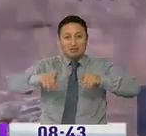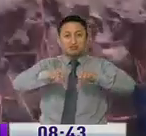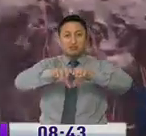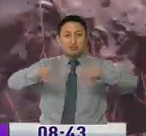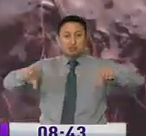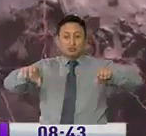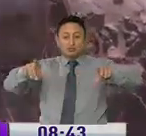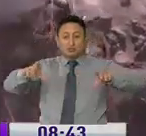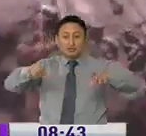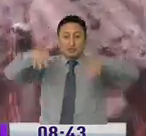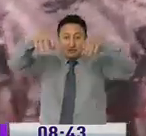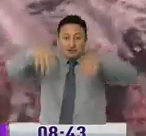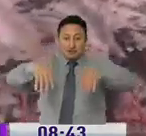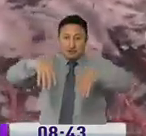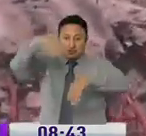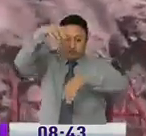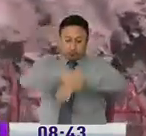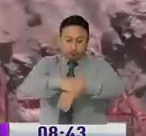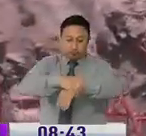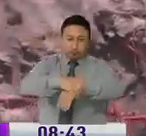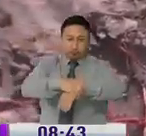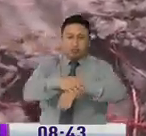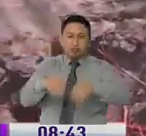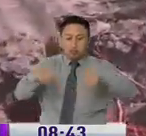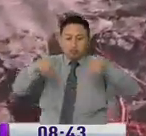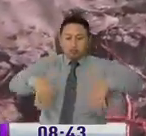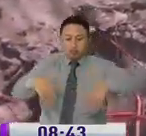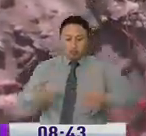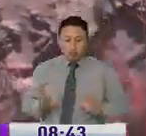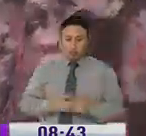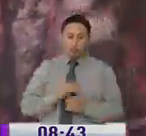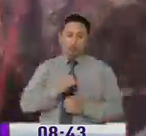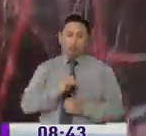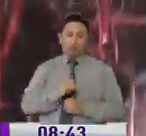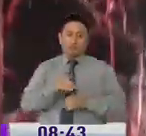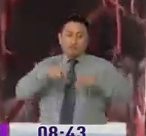está anclada y soterrada. O sea, no es que simplemente está puesta sobre